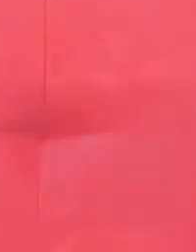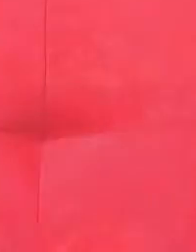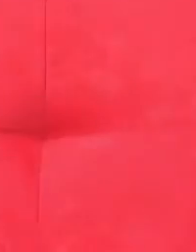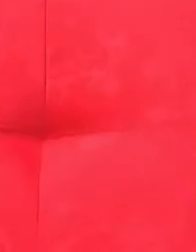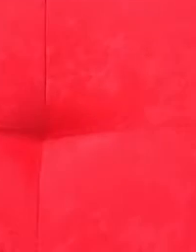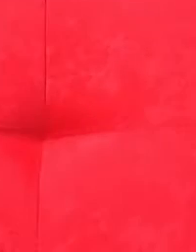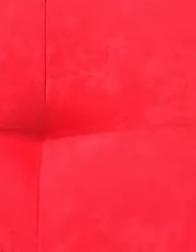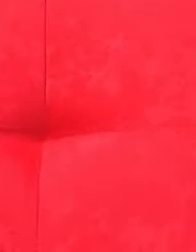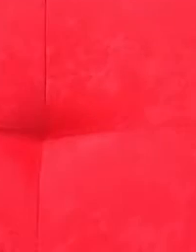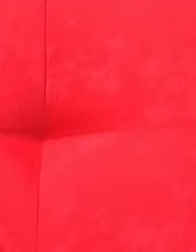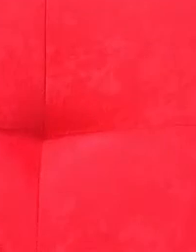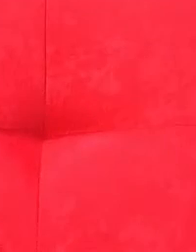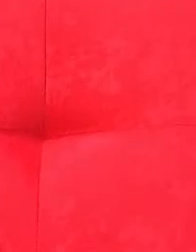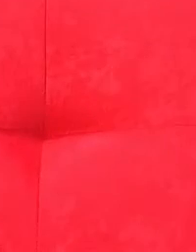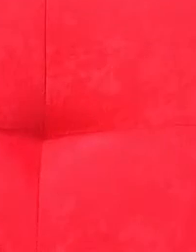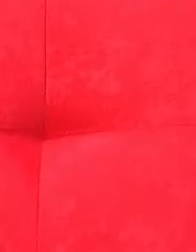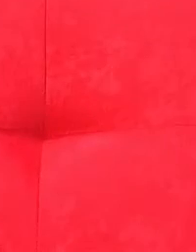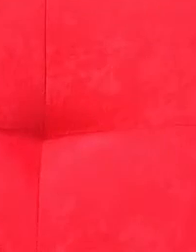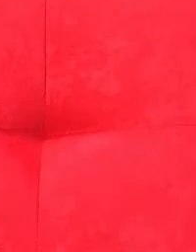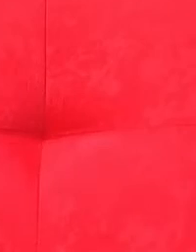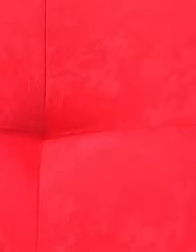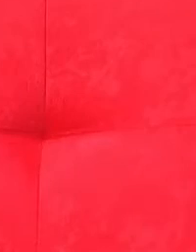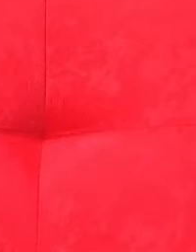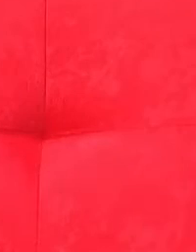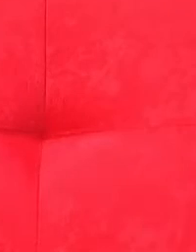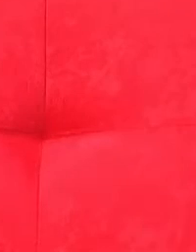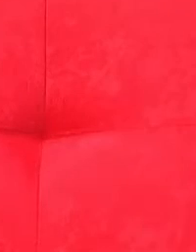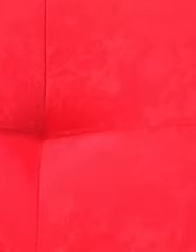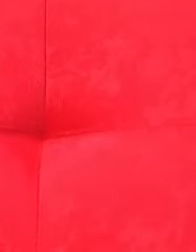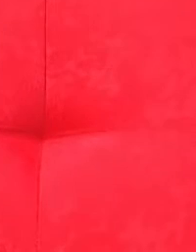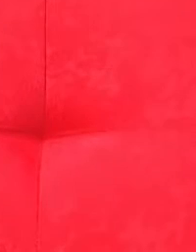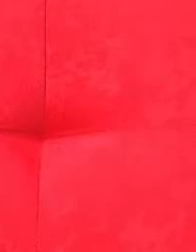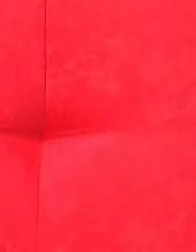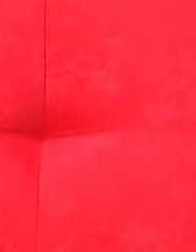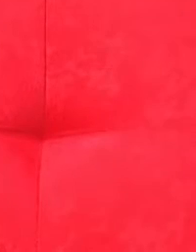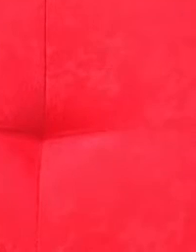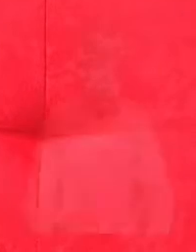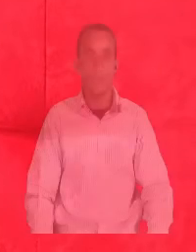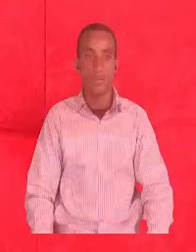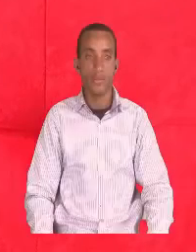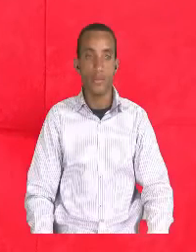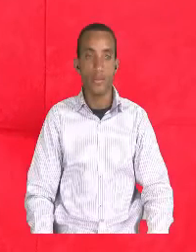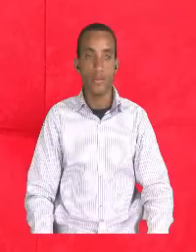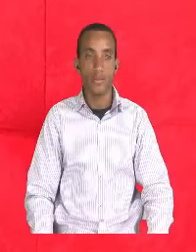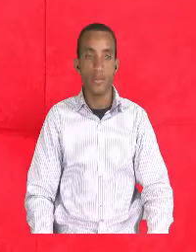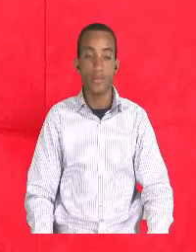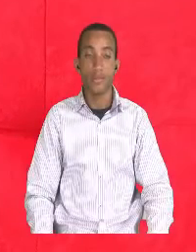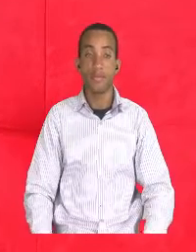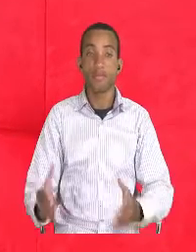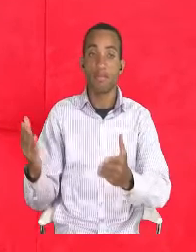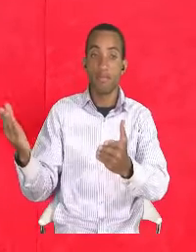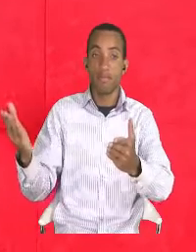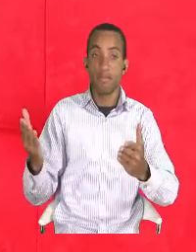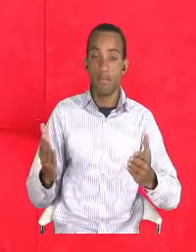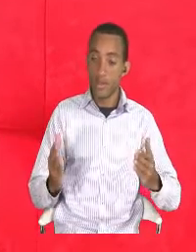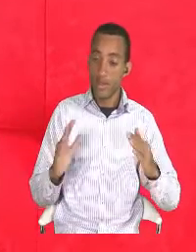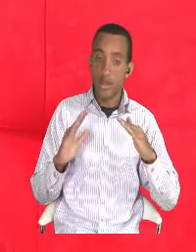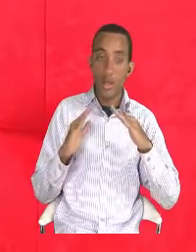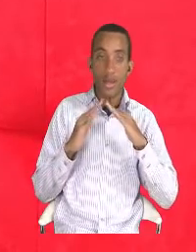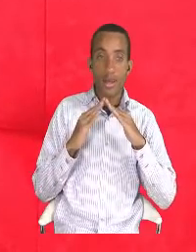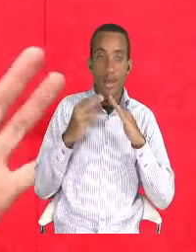10 en punto de la mañana, bienvenidos a En Casa, por supuesto, llegando a todos sus hogares aquí en Enlace Televisión.